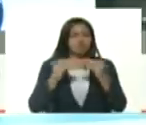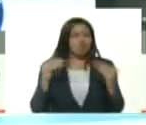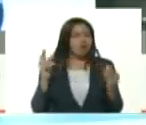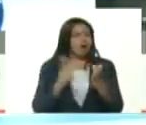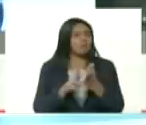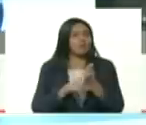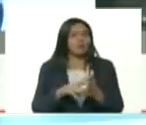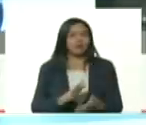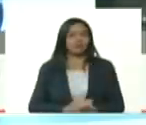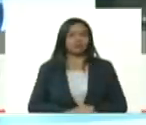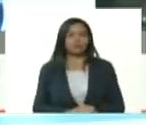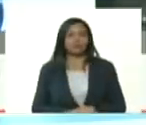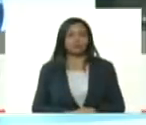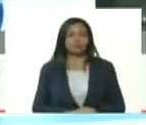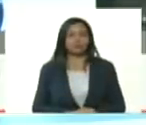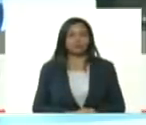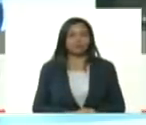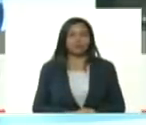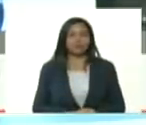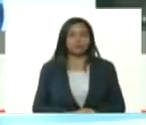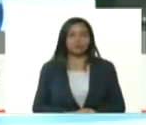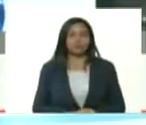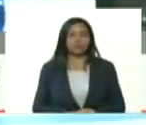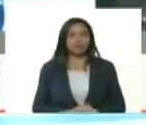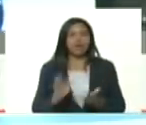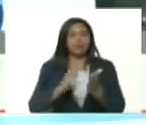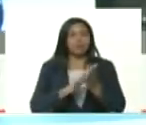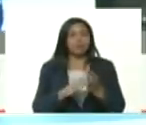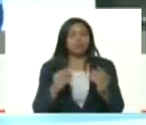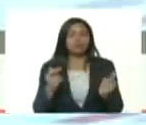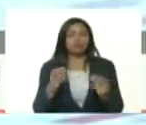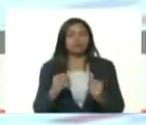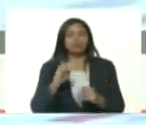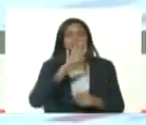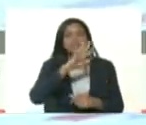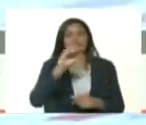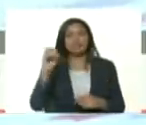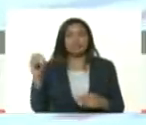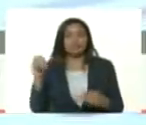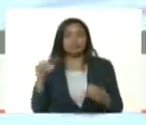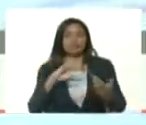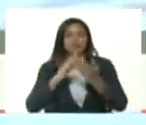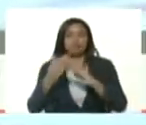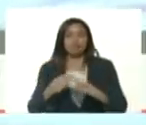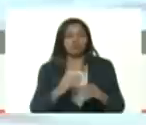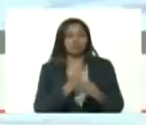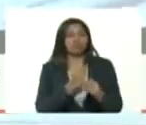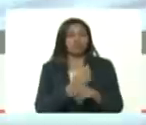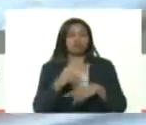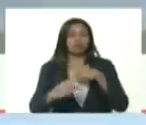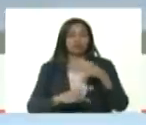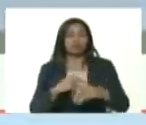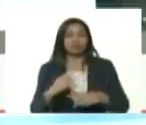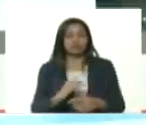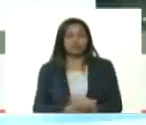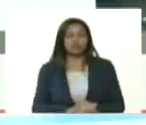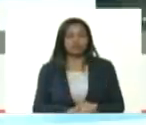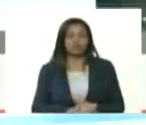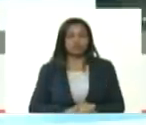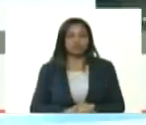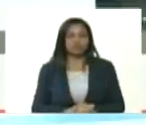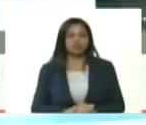recursos, aprobado para activar estas 500 brigadas comunales de trabajo y producción,